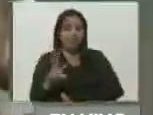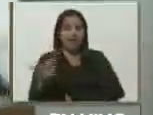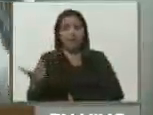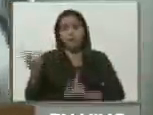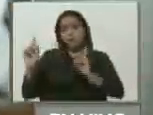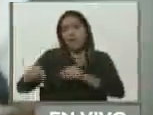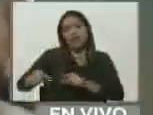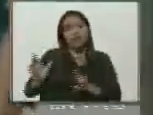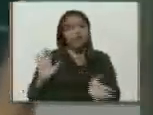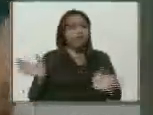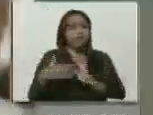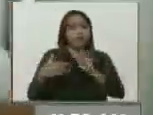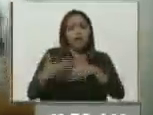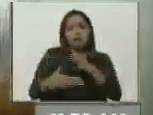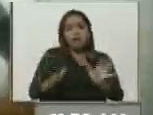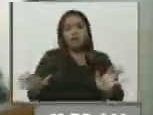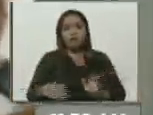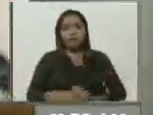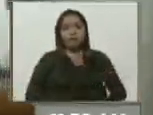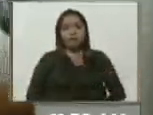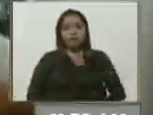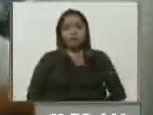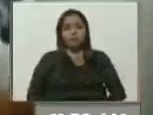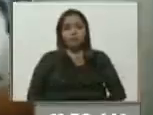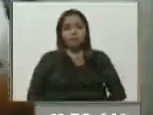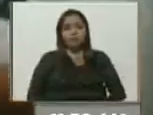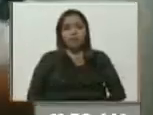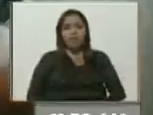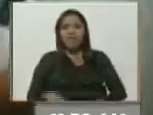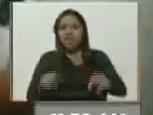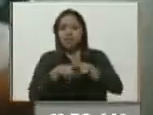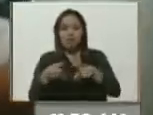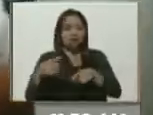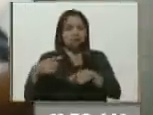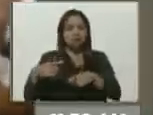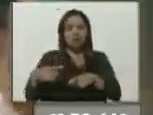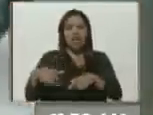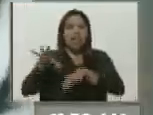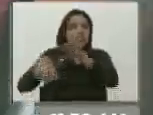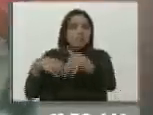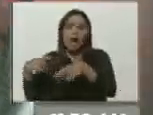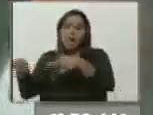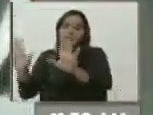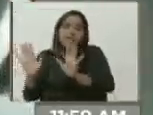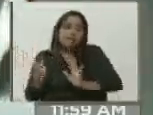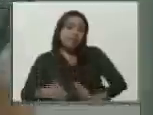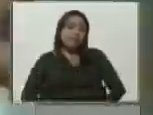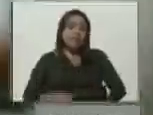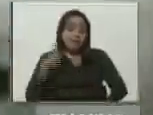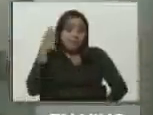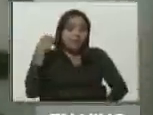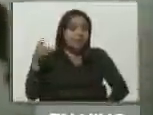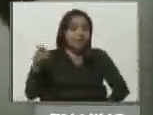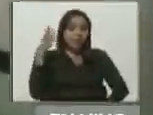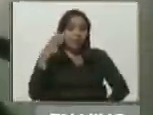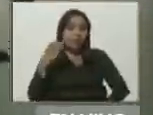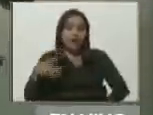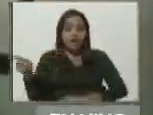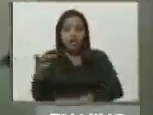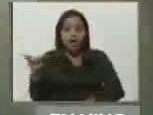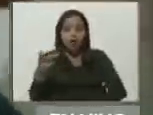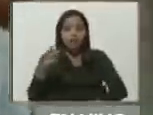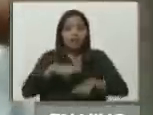menos que objetos, menos que bestias de carga que no merecen justicia.